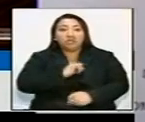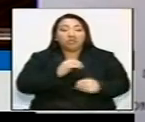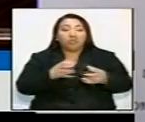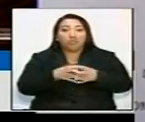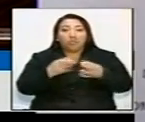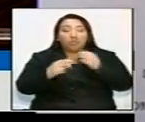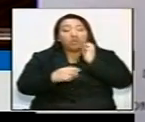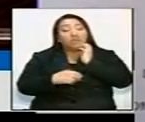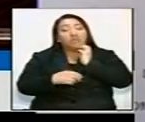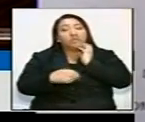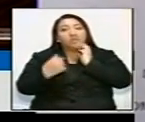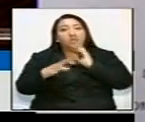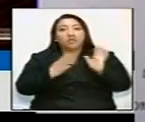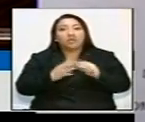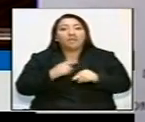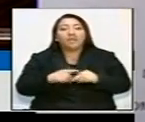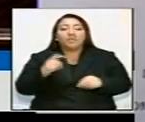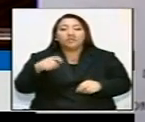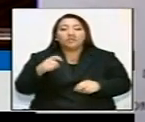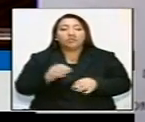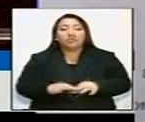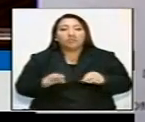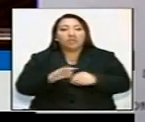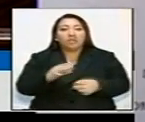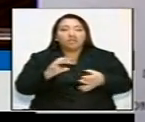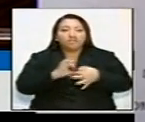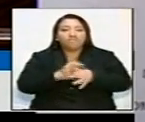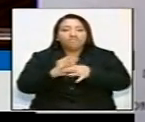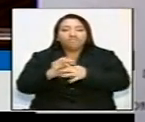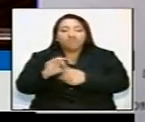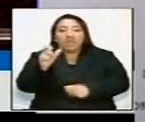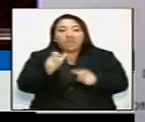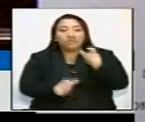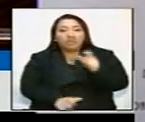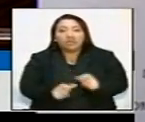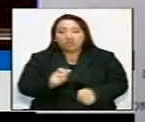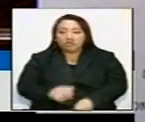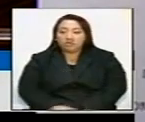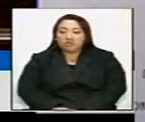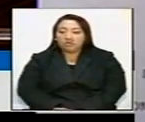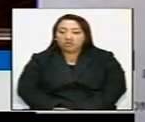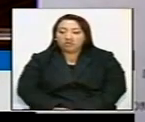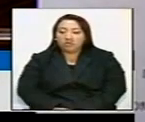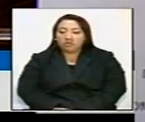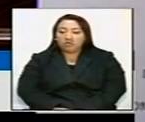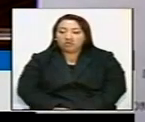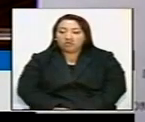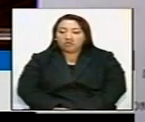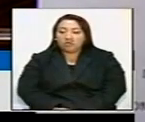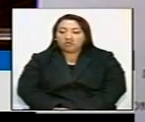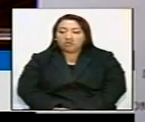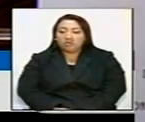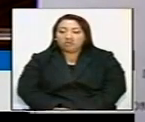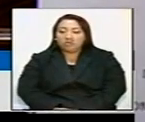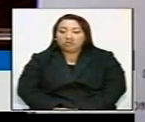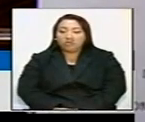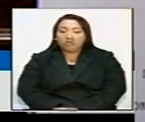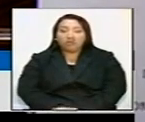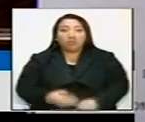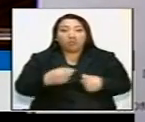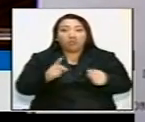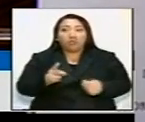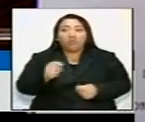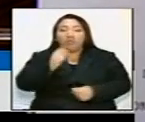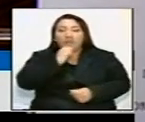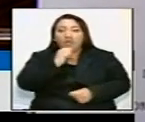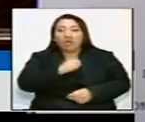importante reforzar los lazos de la articulación público-pública, público-privado, público-privado-academia. Yo creo que esto es